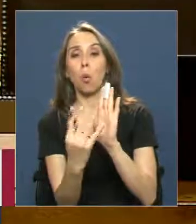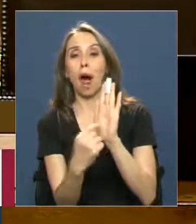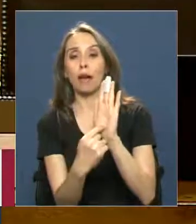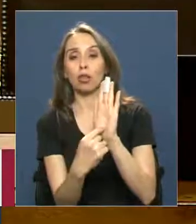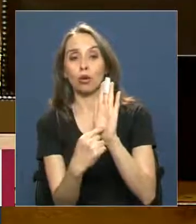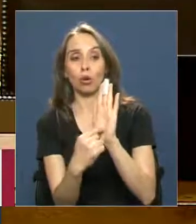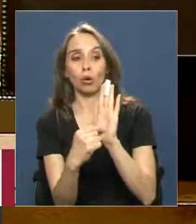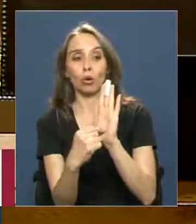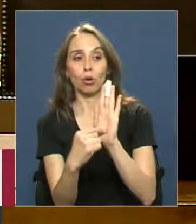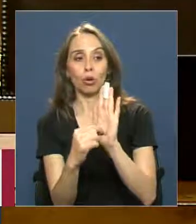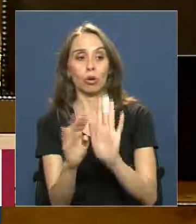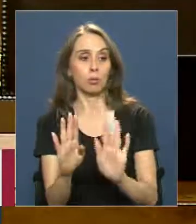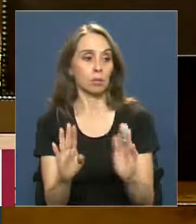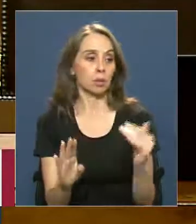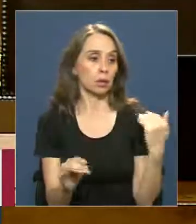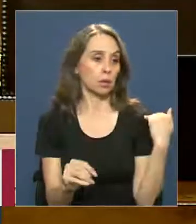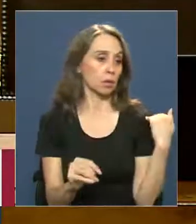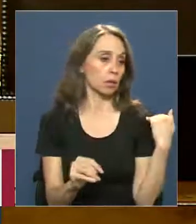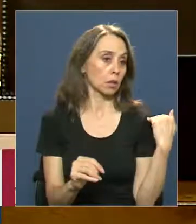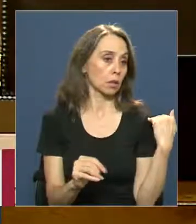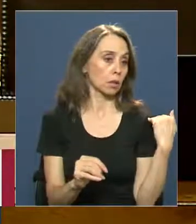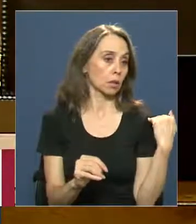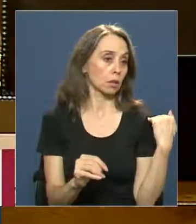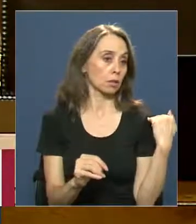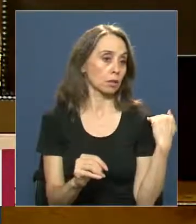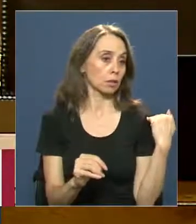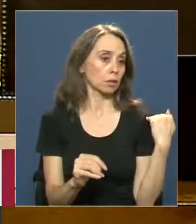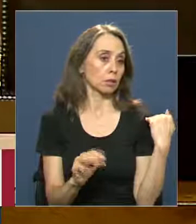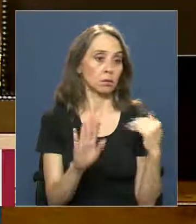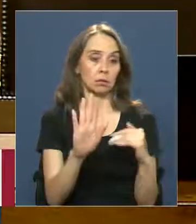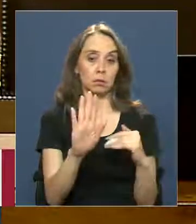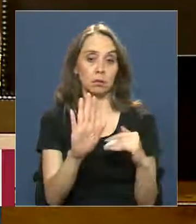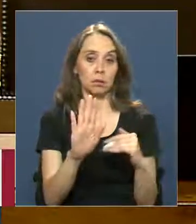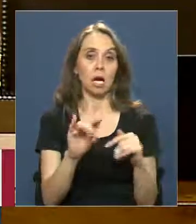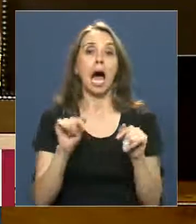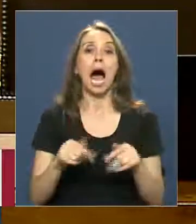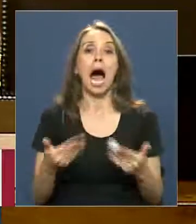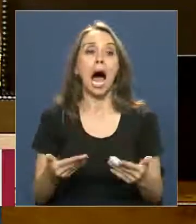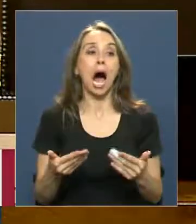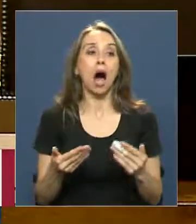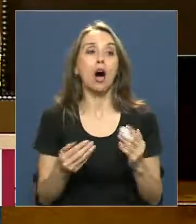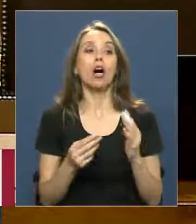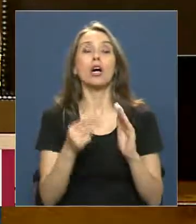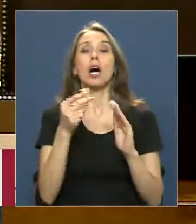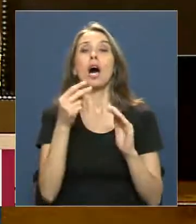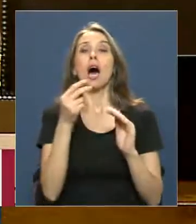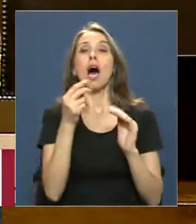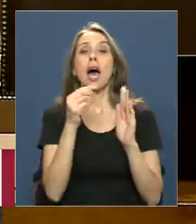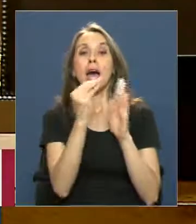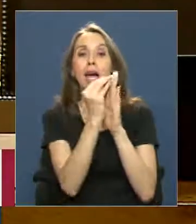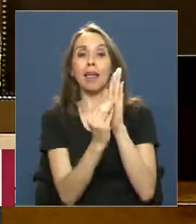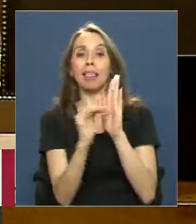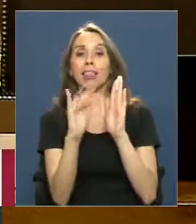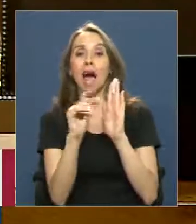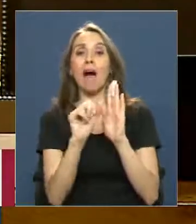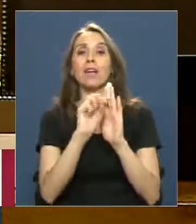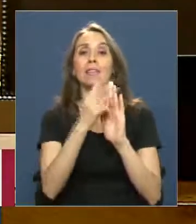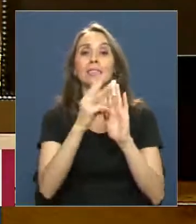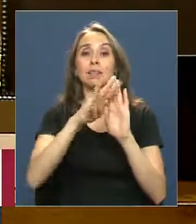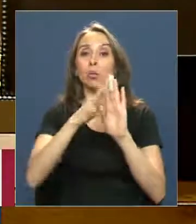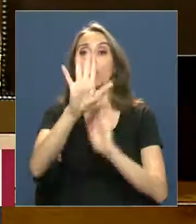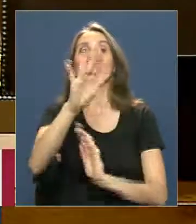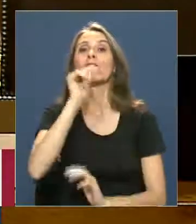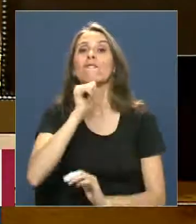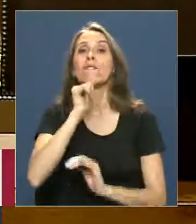tanto, vamos a tener que proceder a saltarnos estos dos puntos de la tabla hasta tener ese